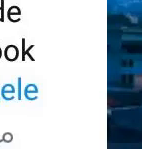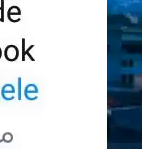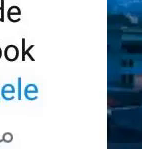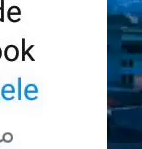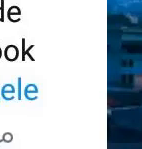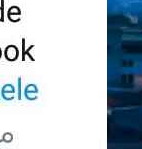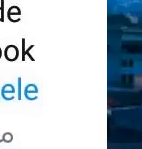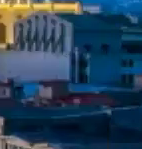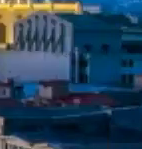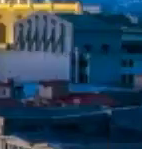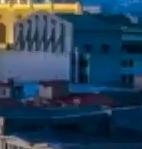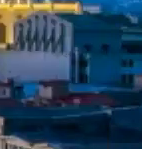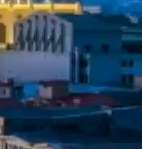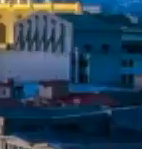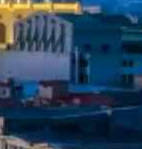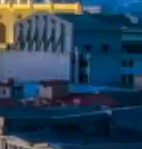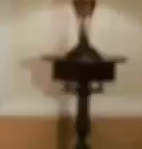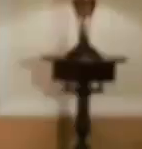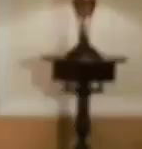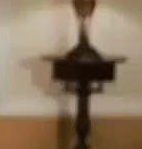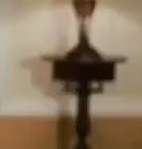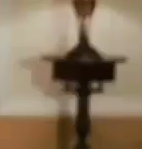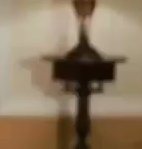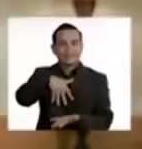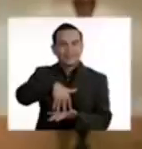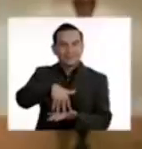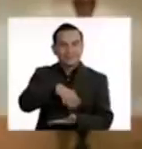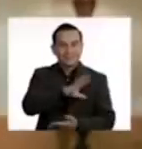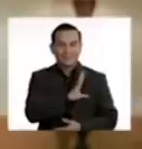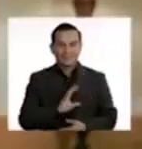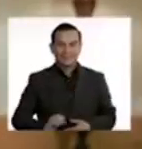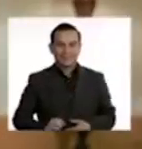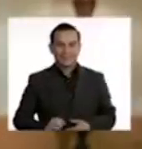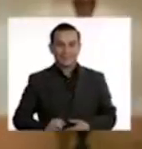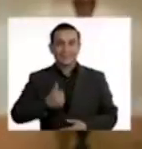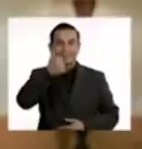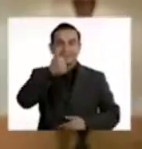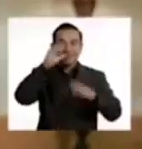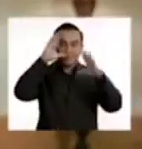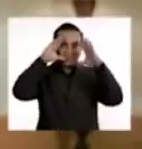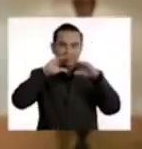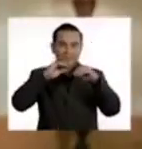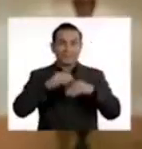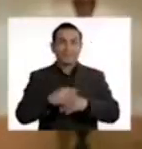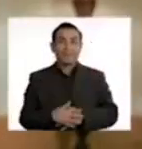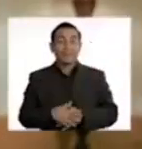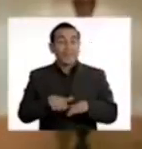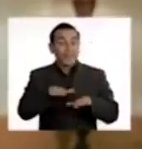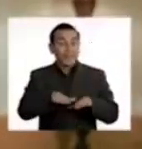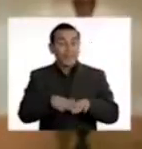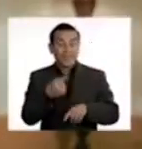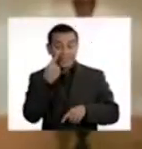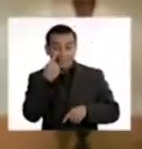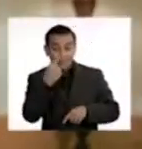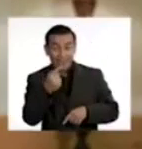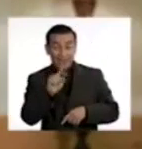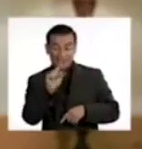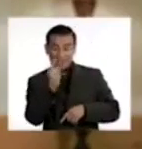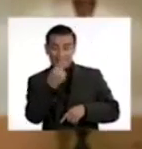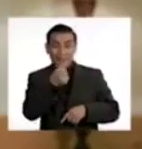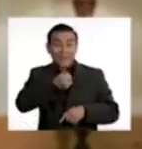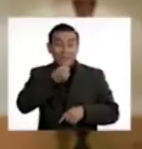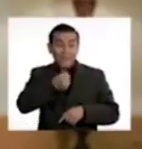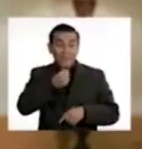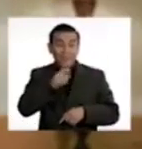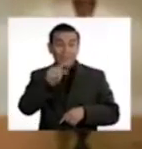parte del presidente nadie buque le mencionó la situación en la que está pasando el país la situación